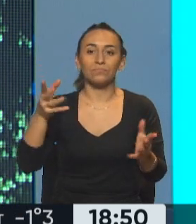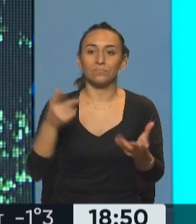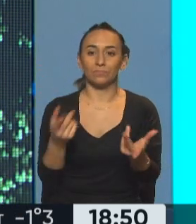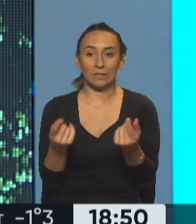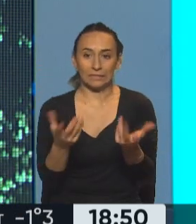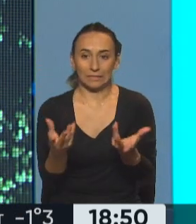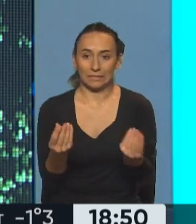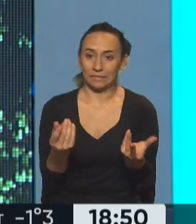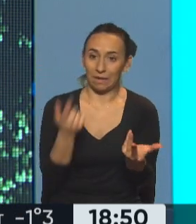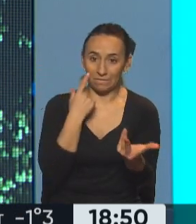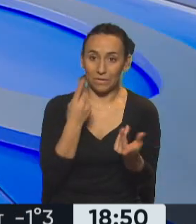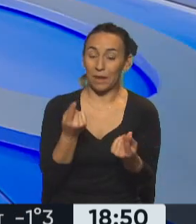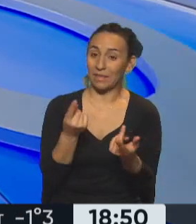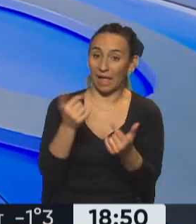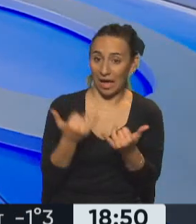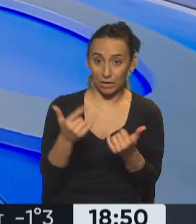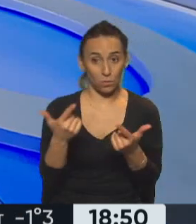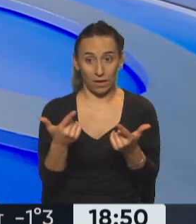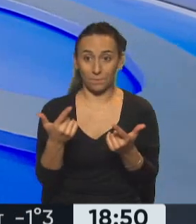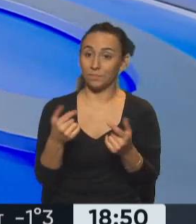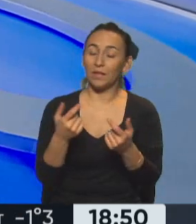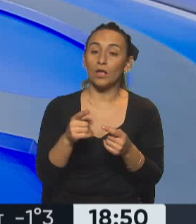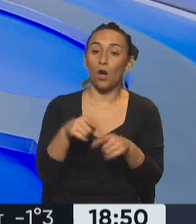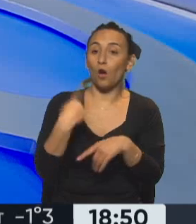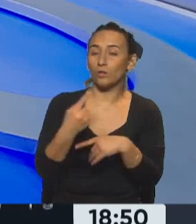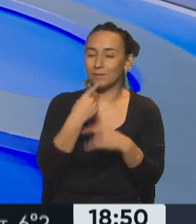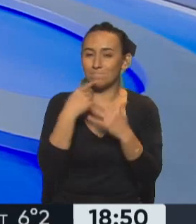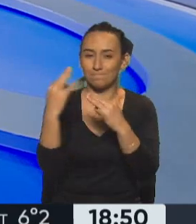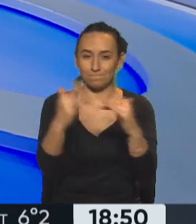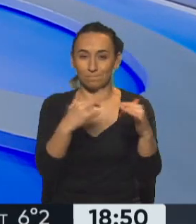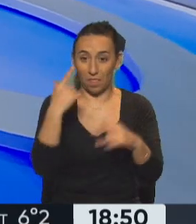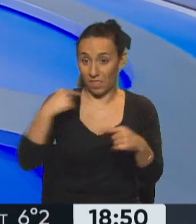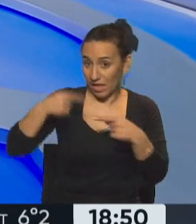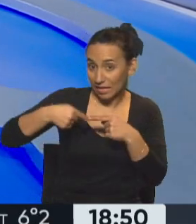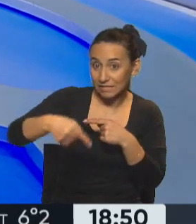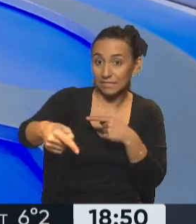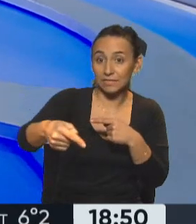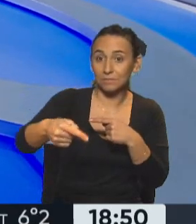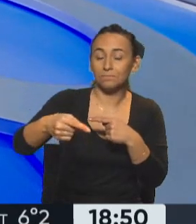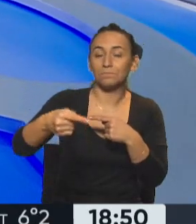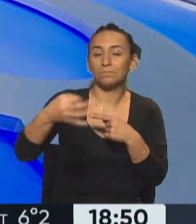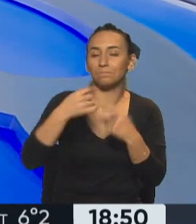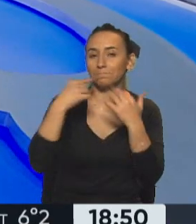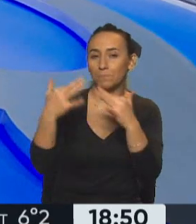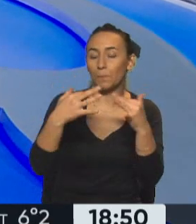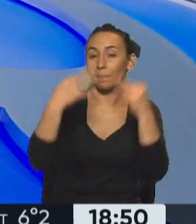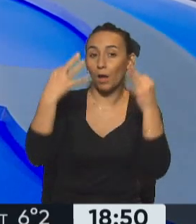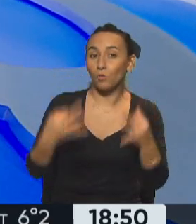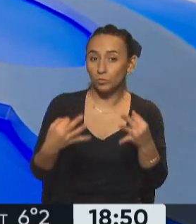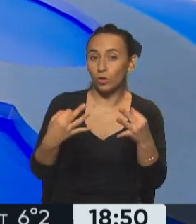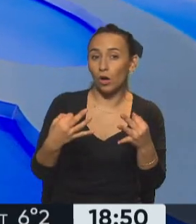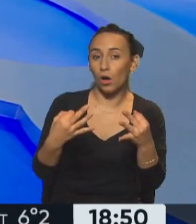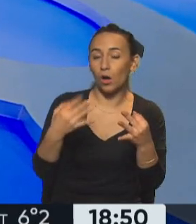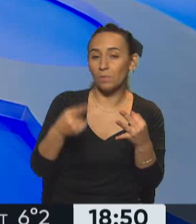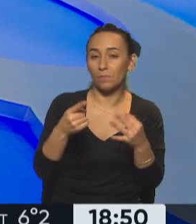o tener que esperar. Ese es el Exactamente, pero otra de las versiones que comenzó a circular en estos días y que justamente derivó en la